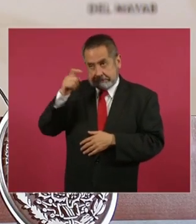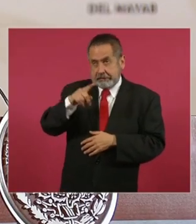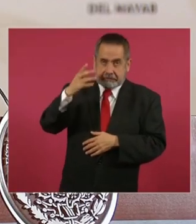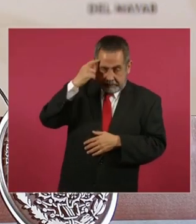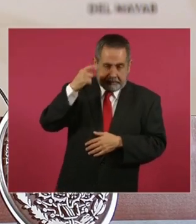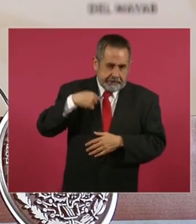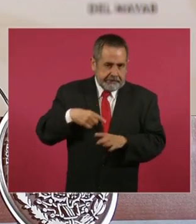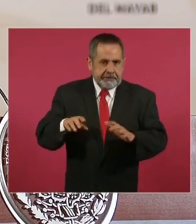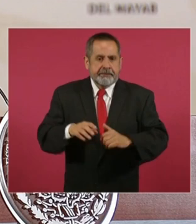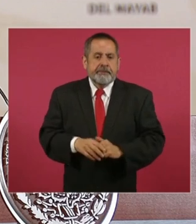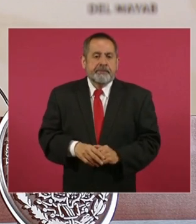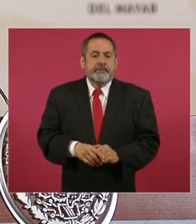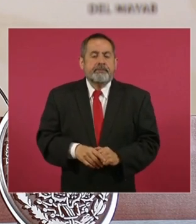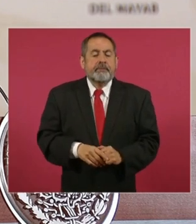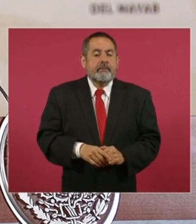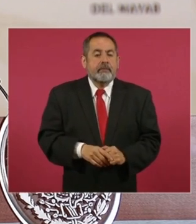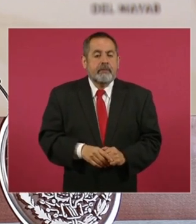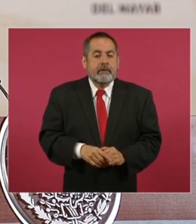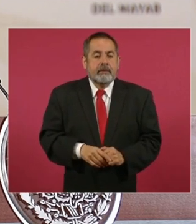tiempos